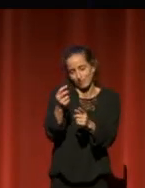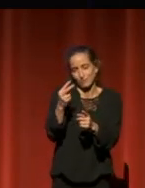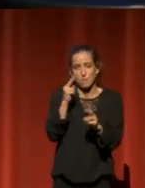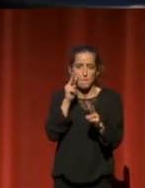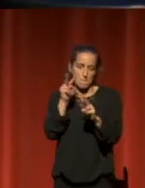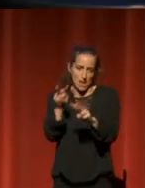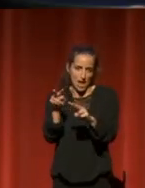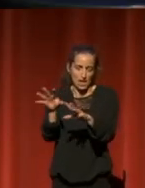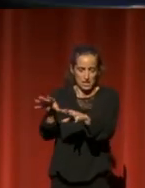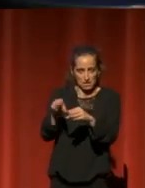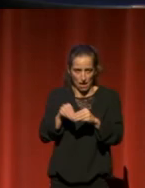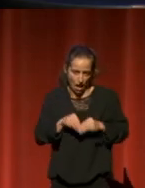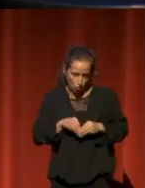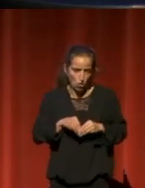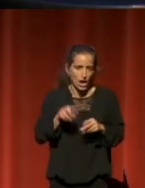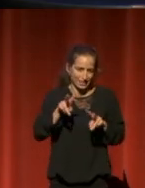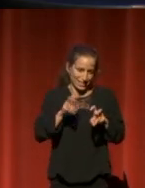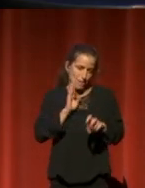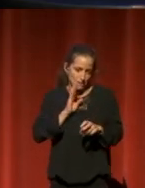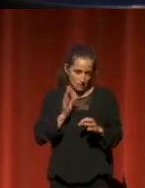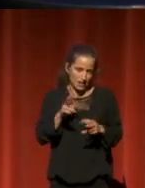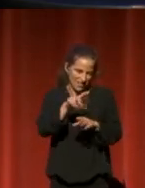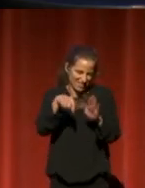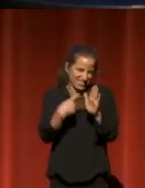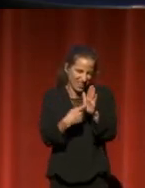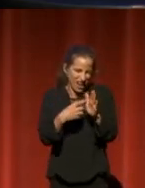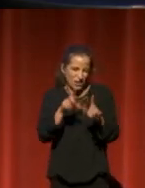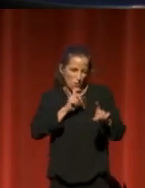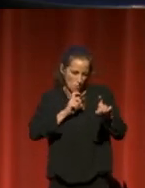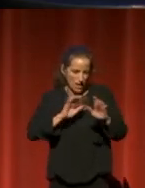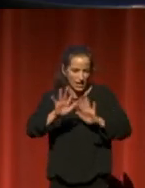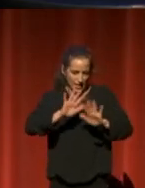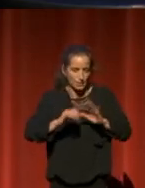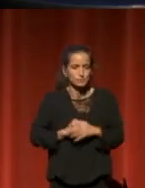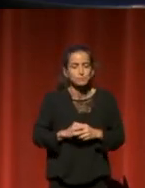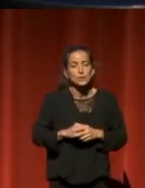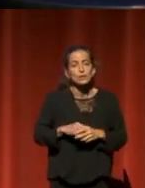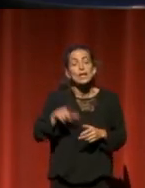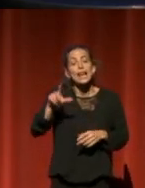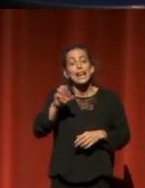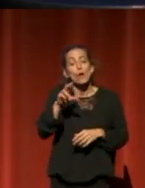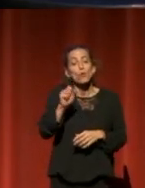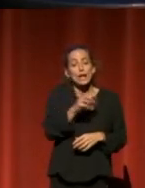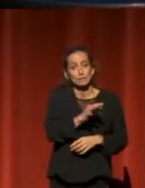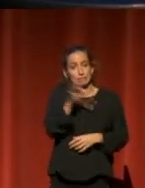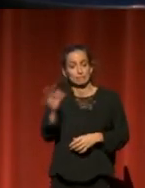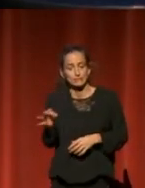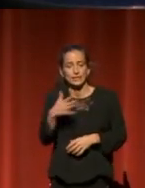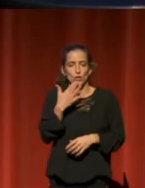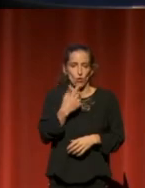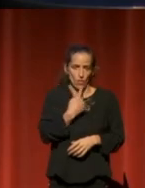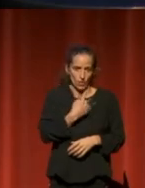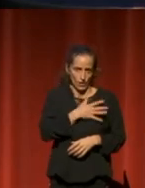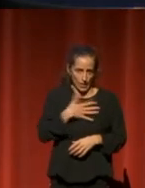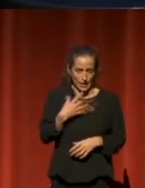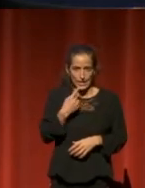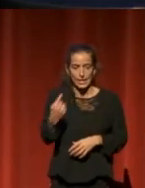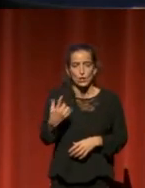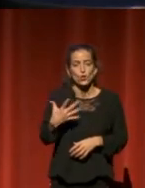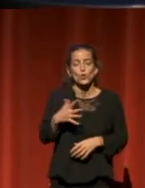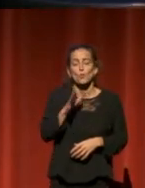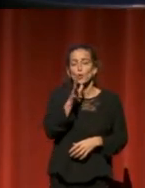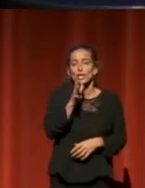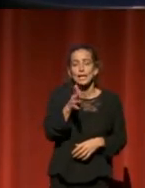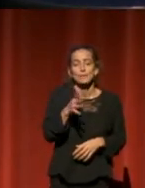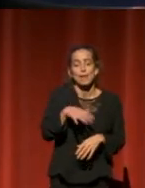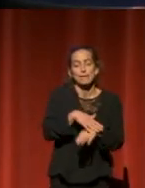terminar lanzando un poco el guante a Laura por aquello de que es la Administración General del Estado, que bueno, nos puede convocar